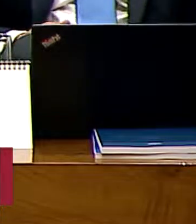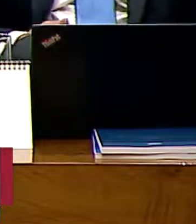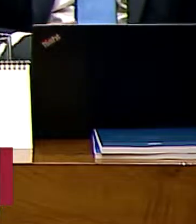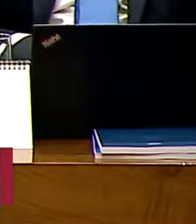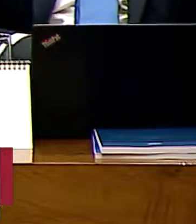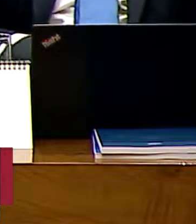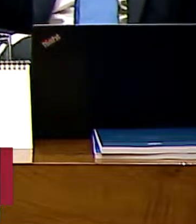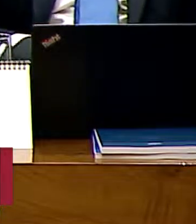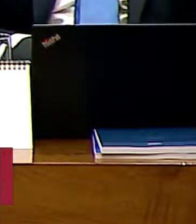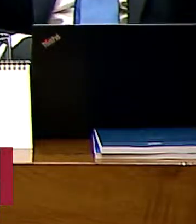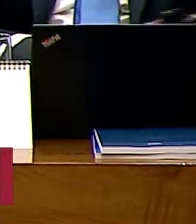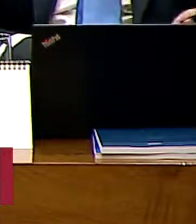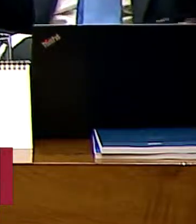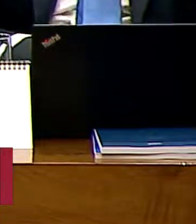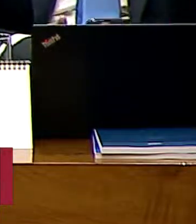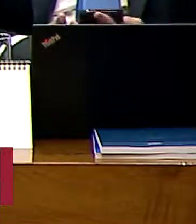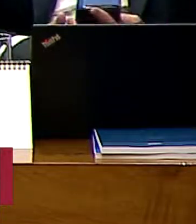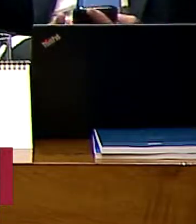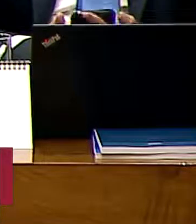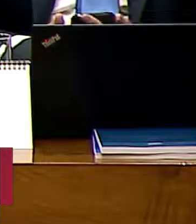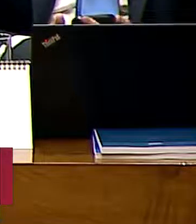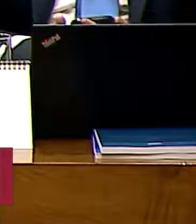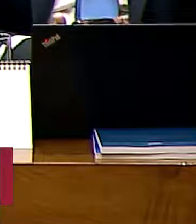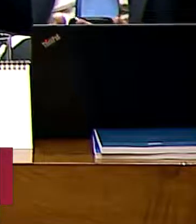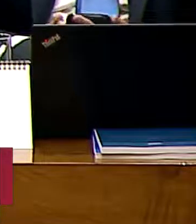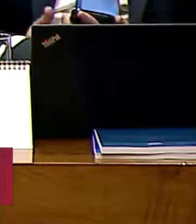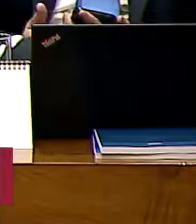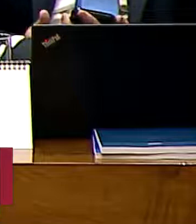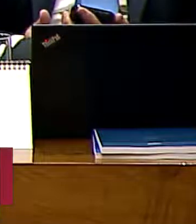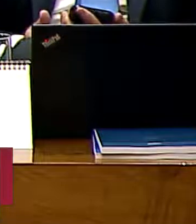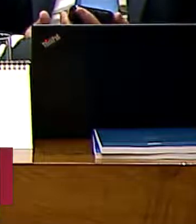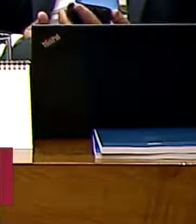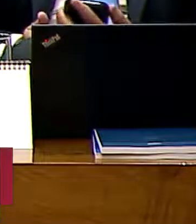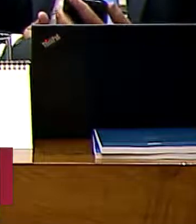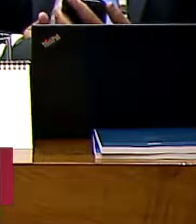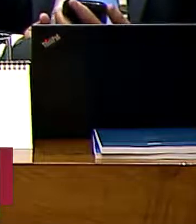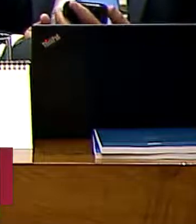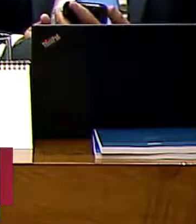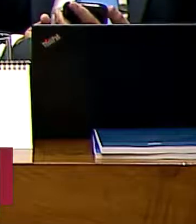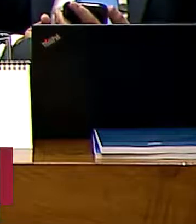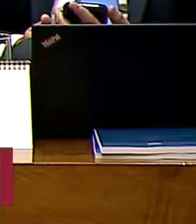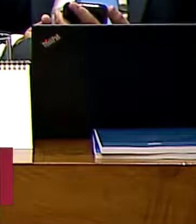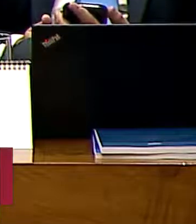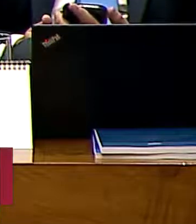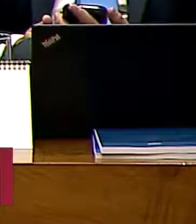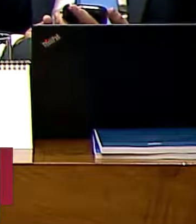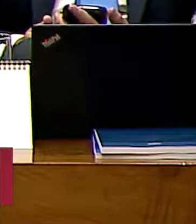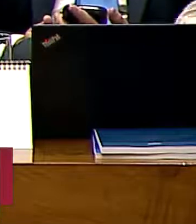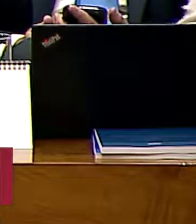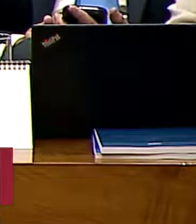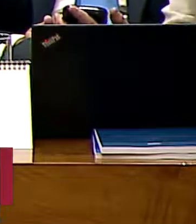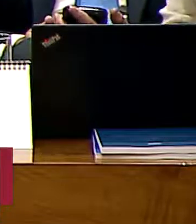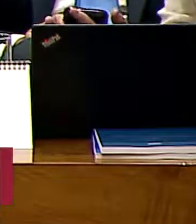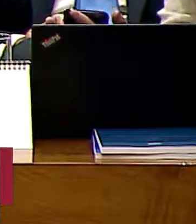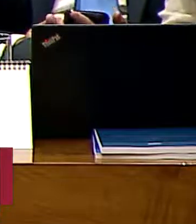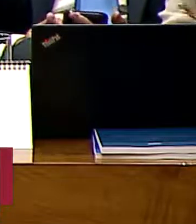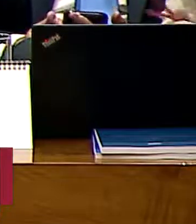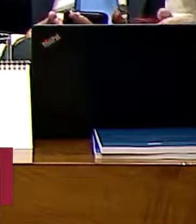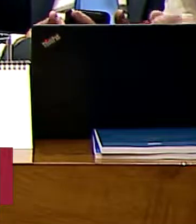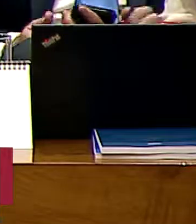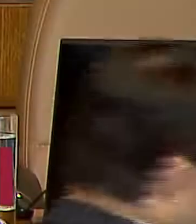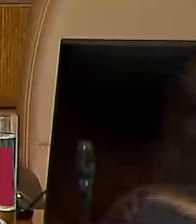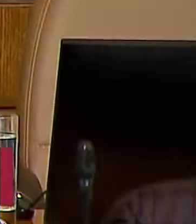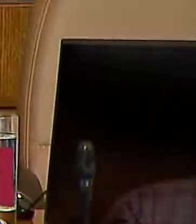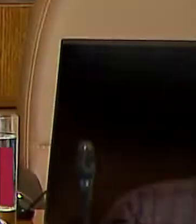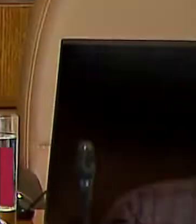Le ofrezco la palabra al señor diputado don Andrés Molina. Don Andrés Molina tiene la palabra.